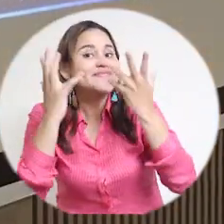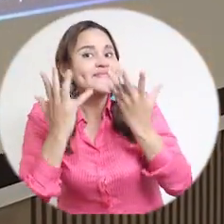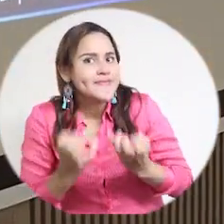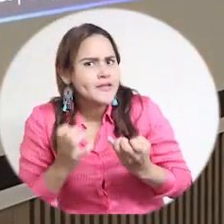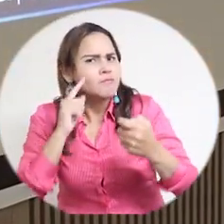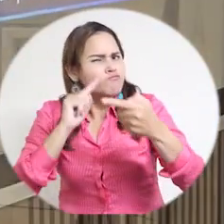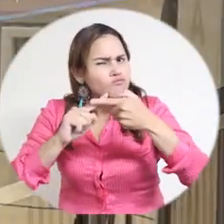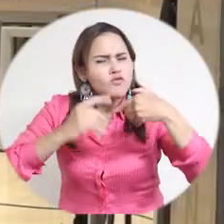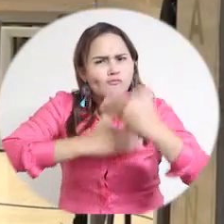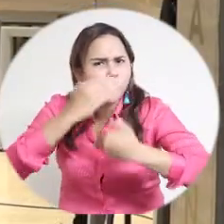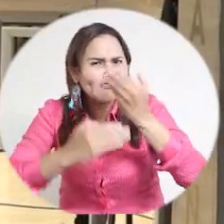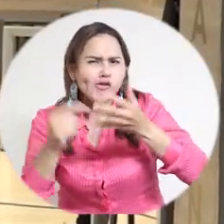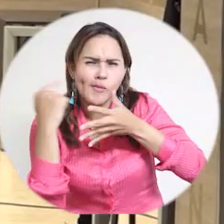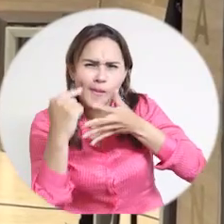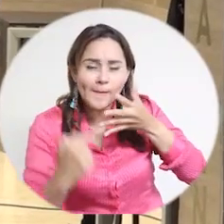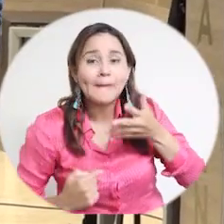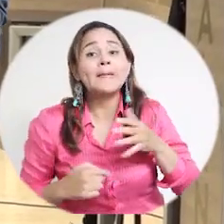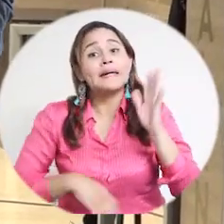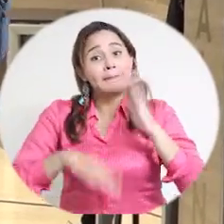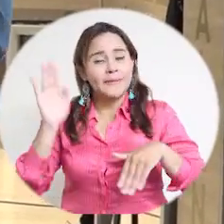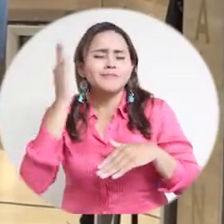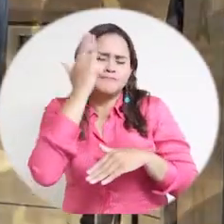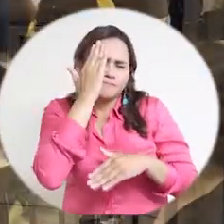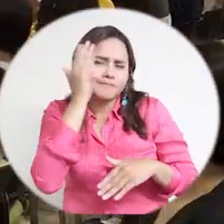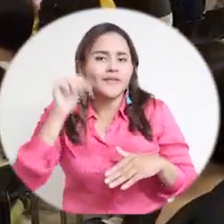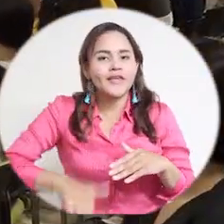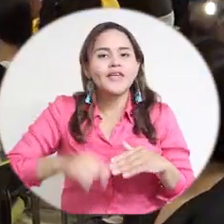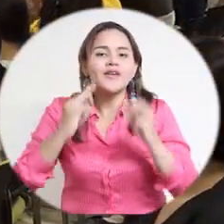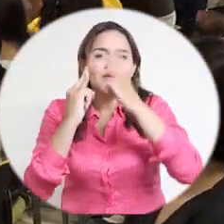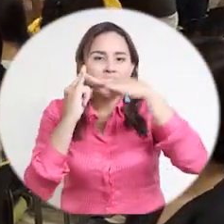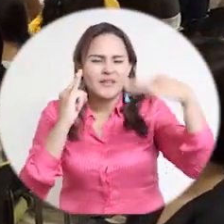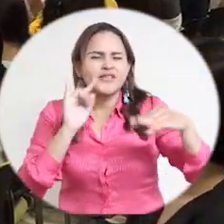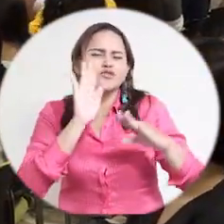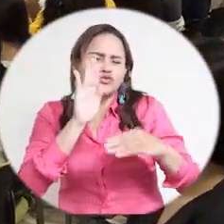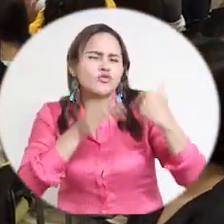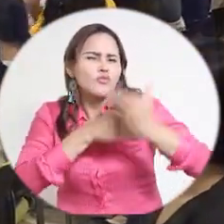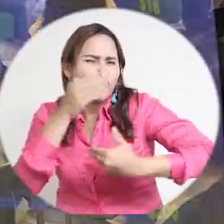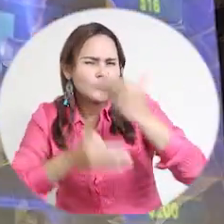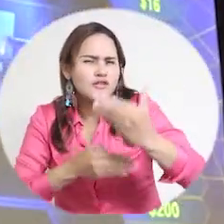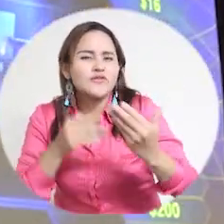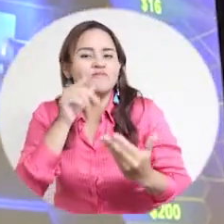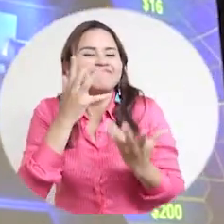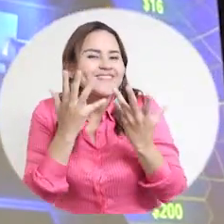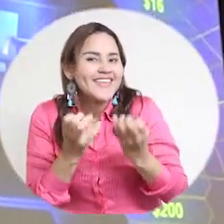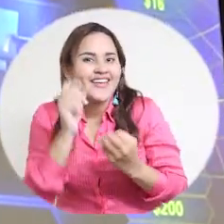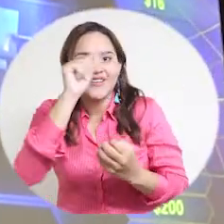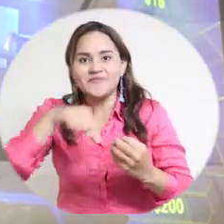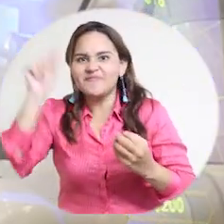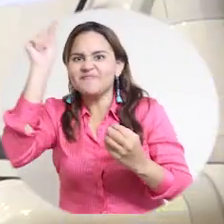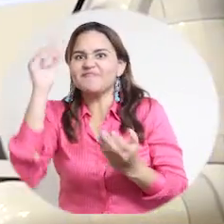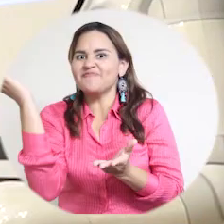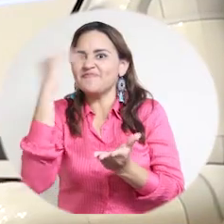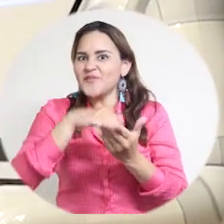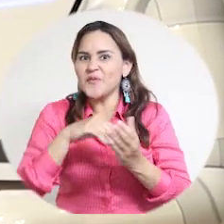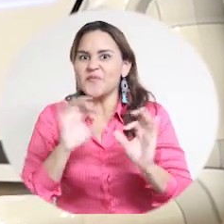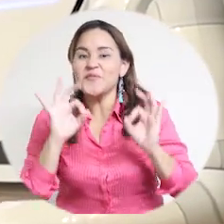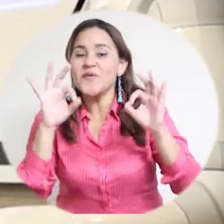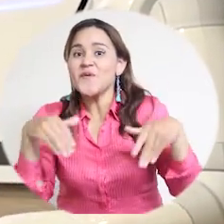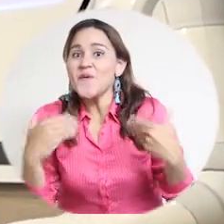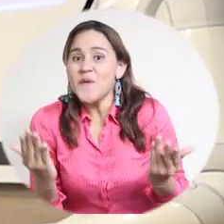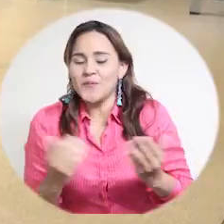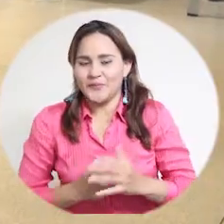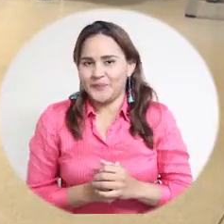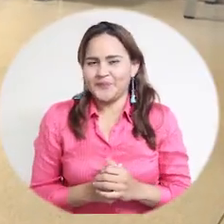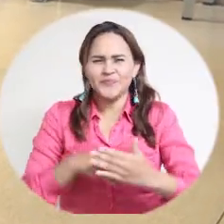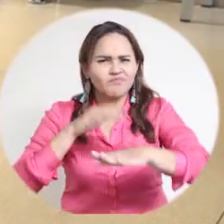Para socializarles el proceso de renovación de acreditación institucional por alta calidad de la Universidad del Magdalena. Muy bien, primera pregunta.